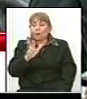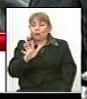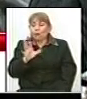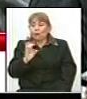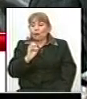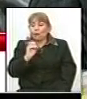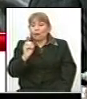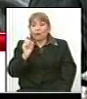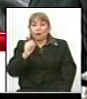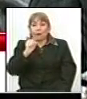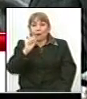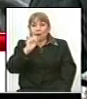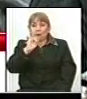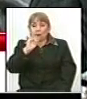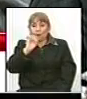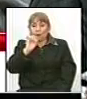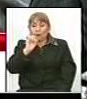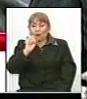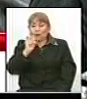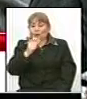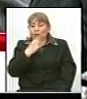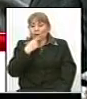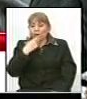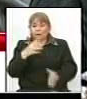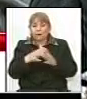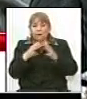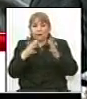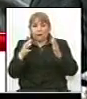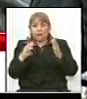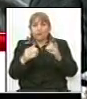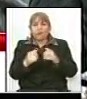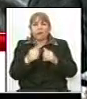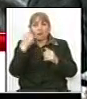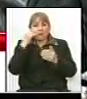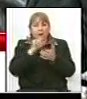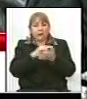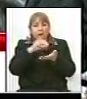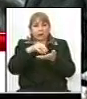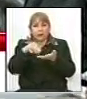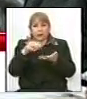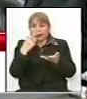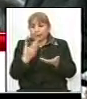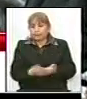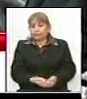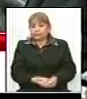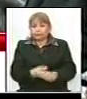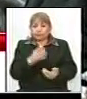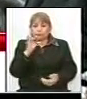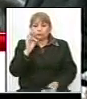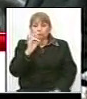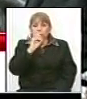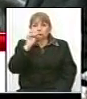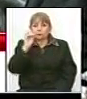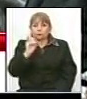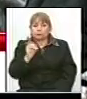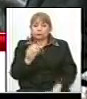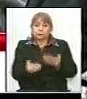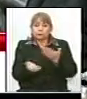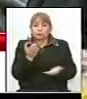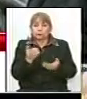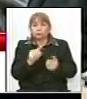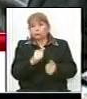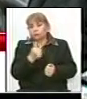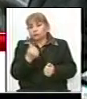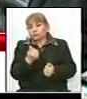35.7% SIS, ¿no? El sistema integral que está creciendo mucho para la población en general, y un 7% en promedio más o menos